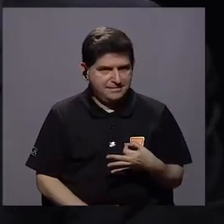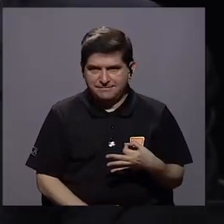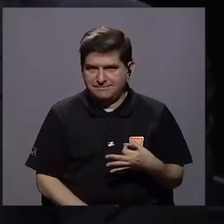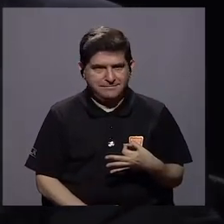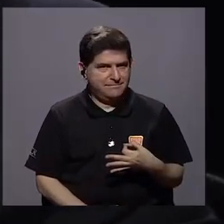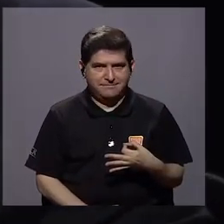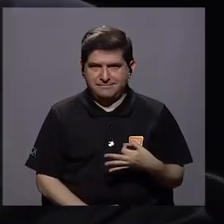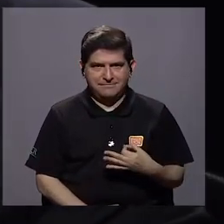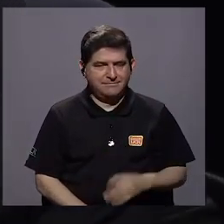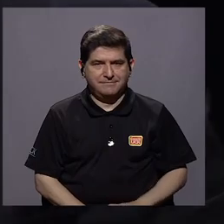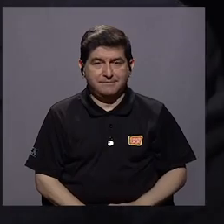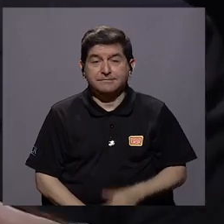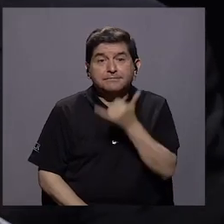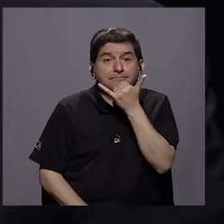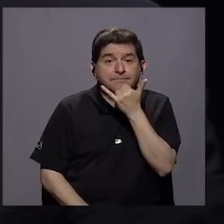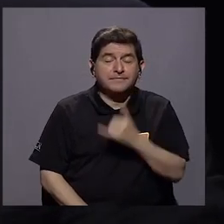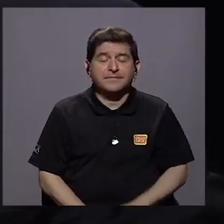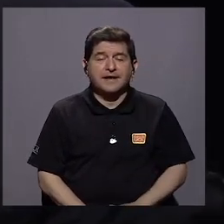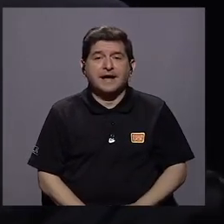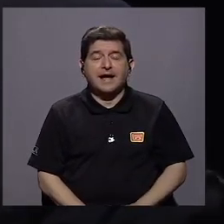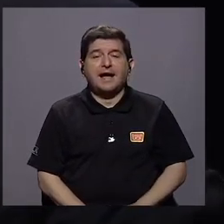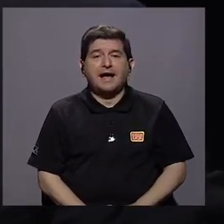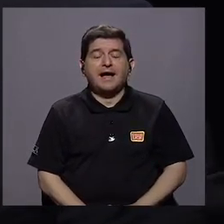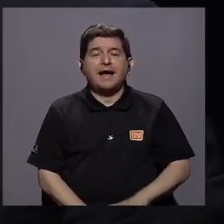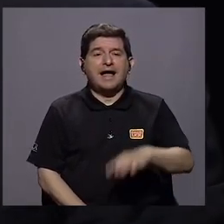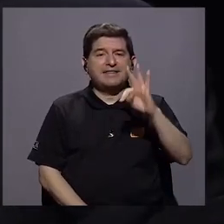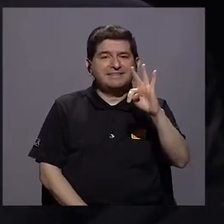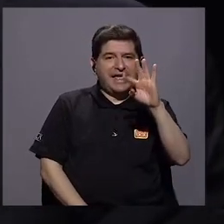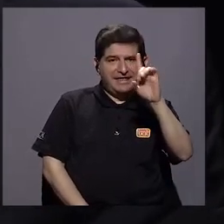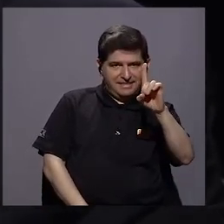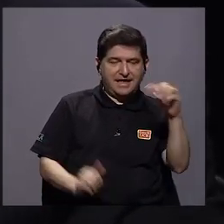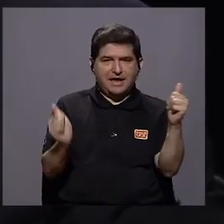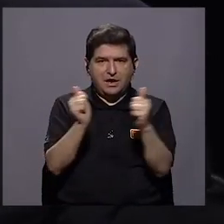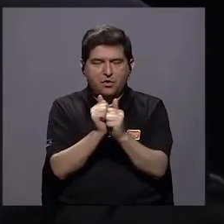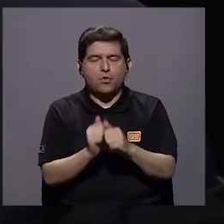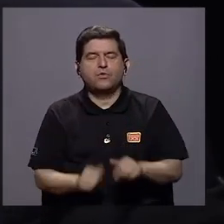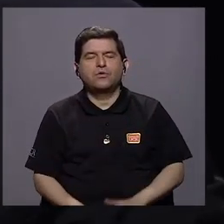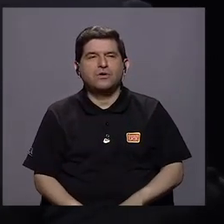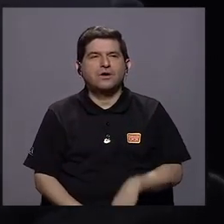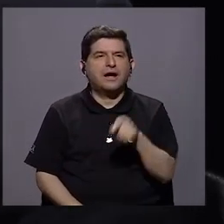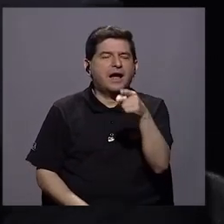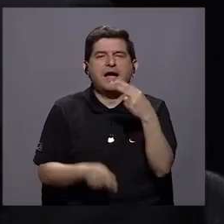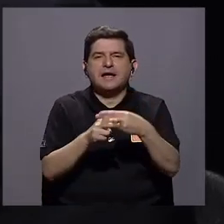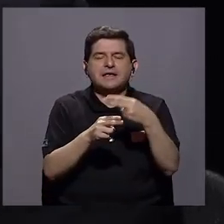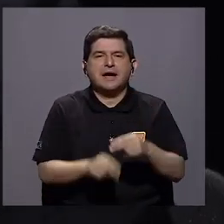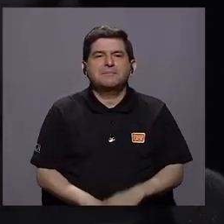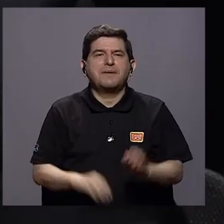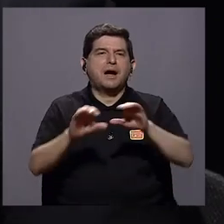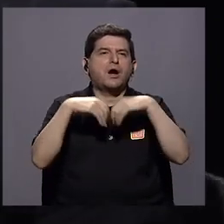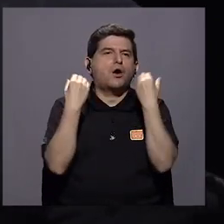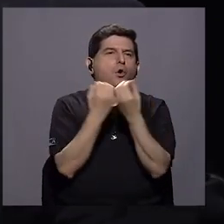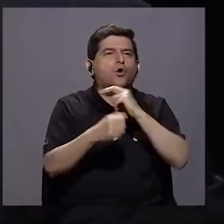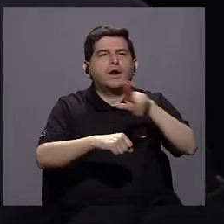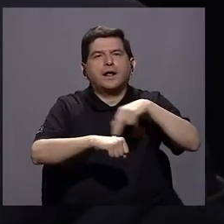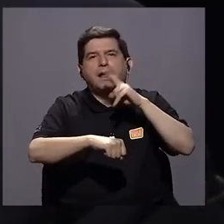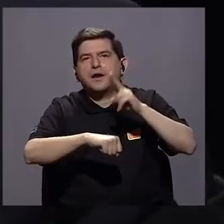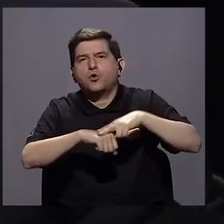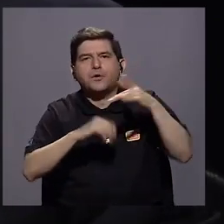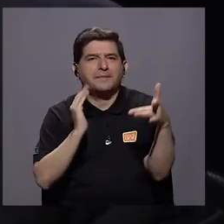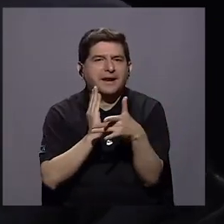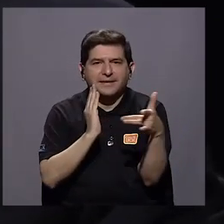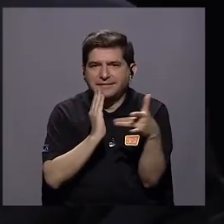casa suya. Resulta que tributación, conjuntamente con una cuestión que llaman ahí el órgano de